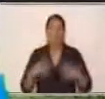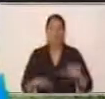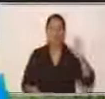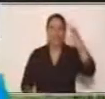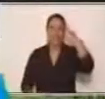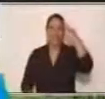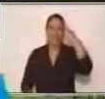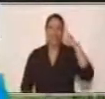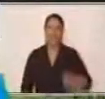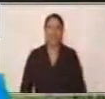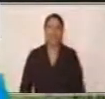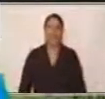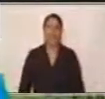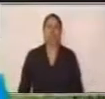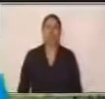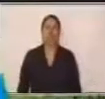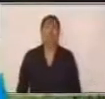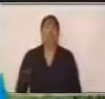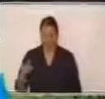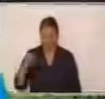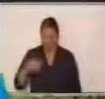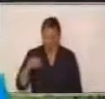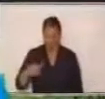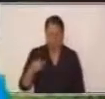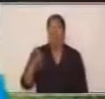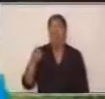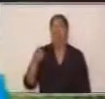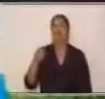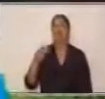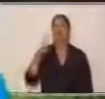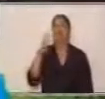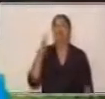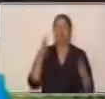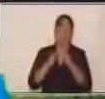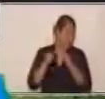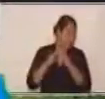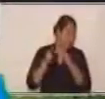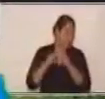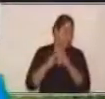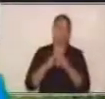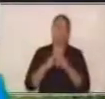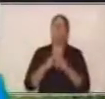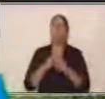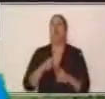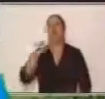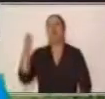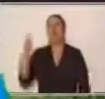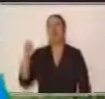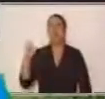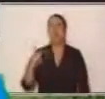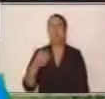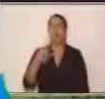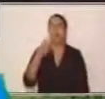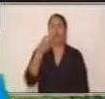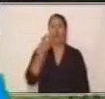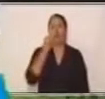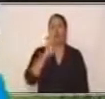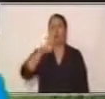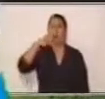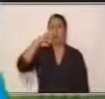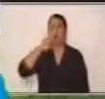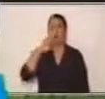falta conocer un ángulo, que es el ángulo obtuso. Vamos a formar este